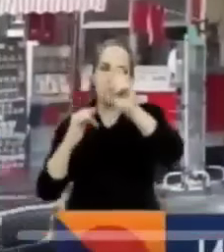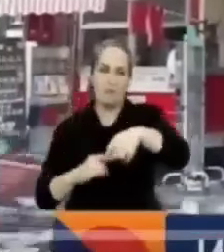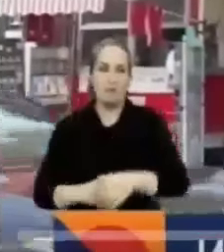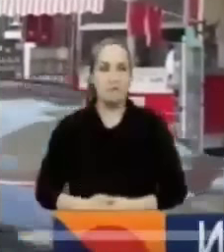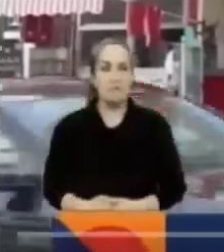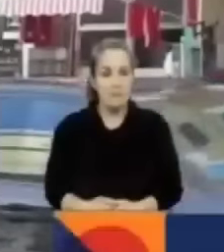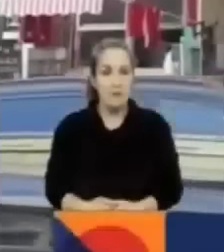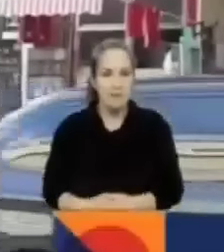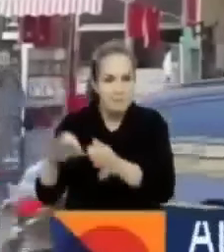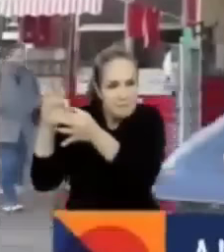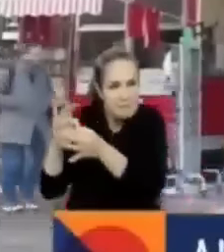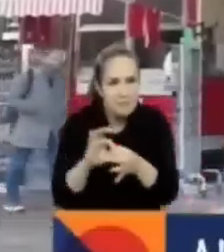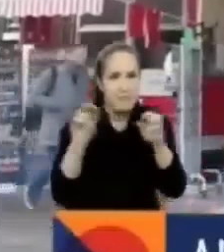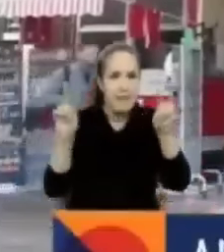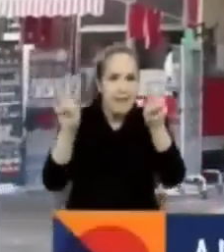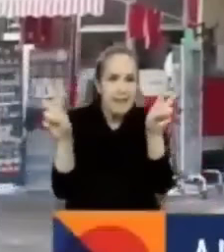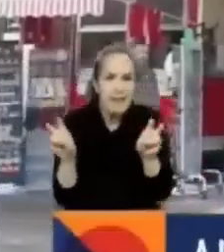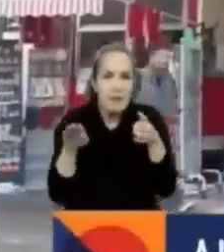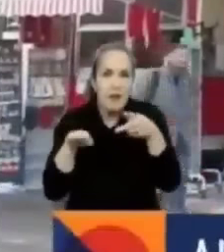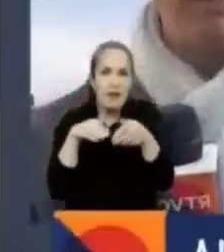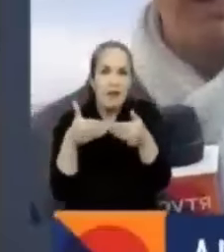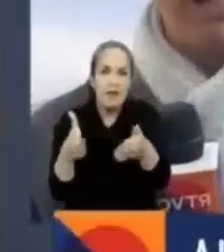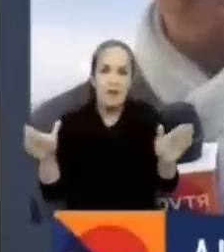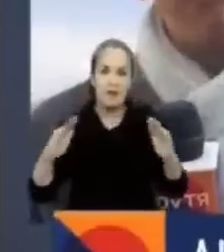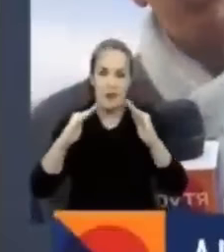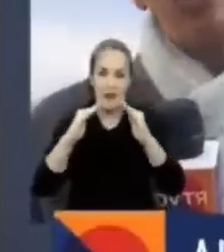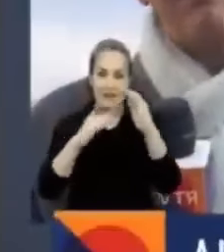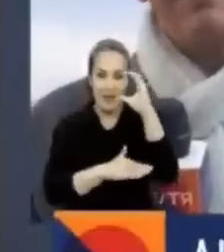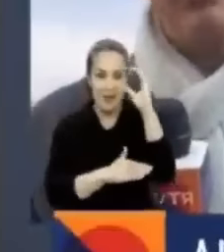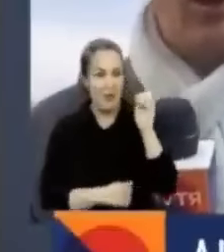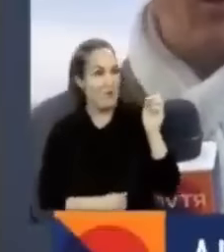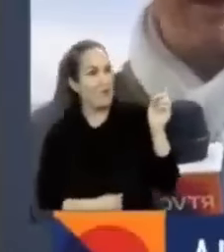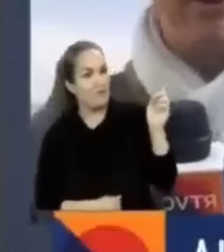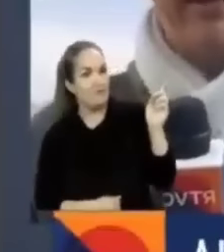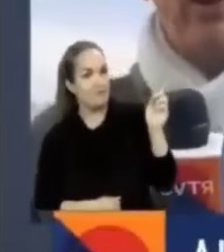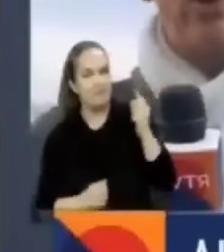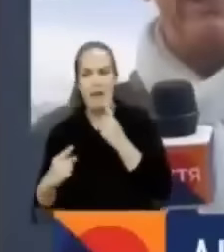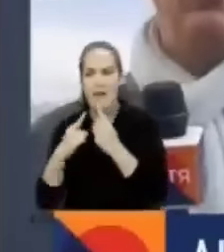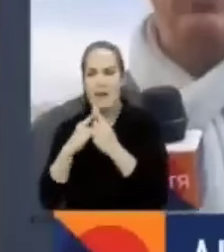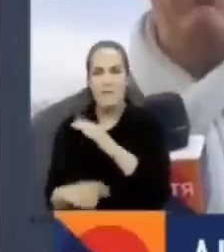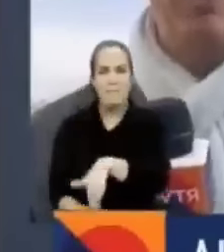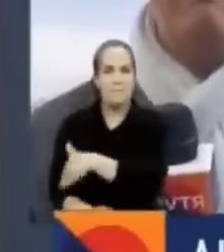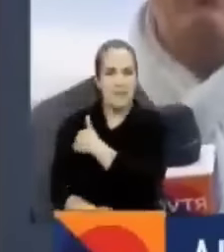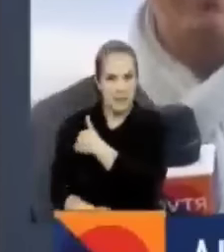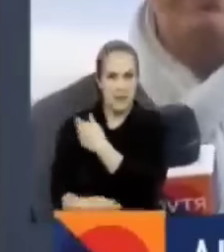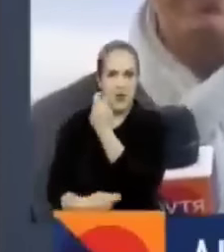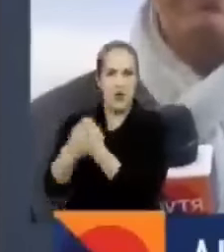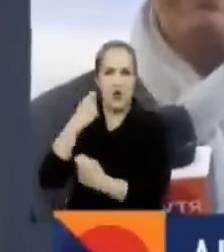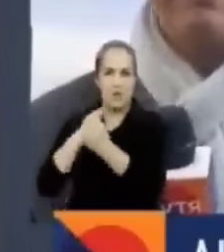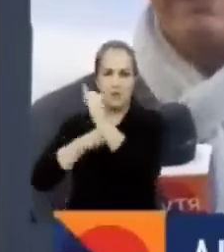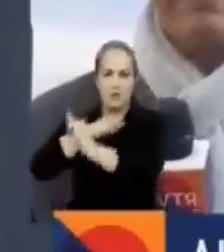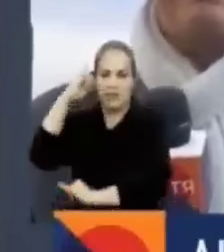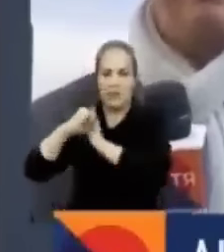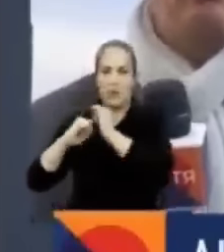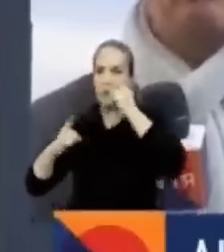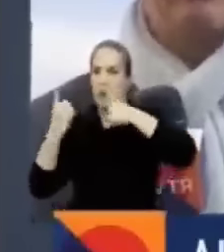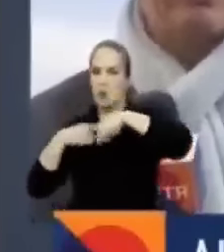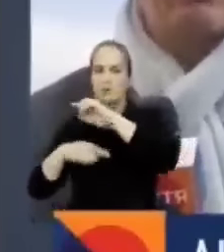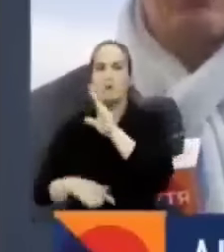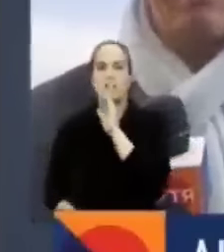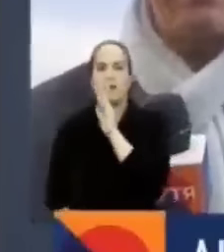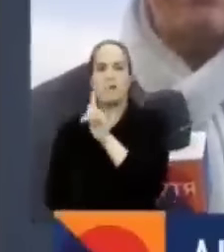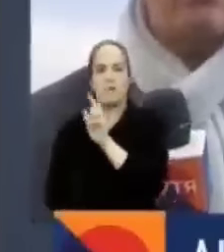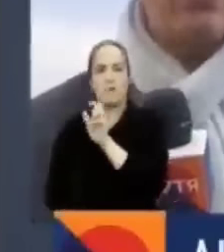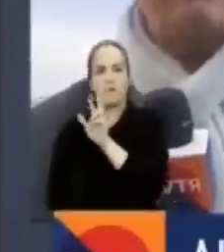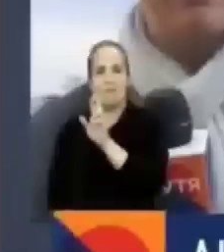Y precisamente para hablar sobre la inauguración de la Casa Colombia, hablamos con el ministro de Comercio Exterior y Turismo, Germán Umaña, quien indicó que